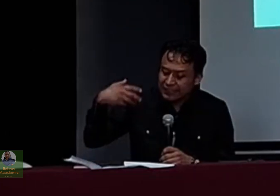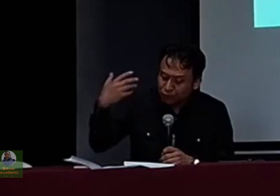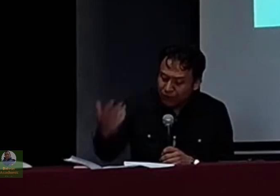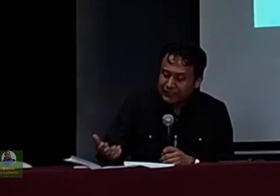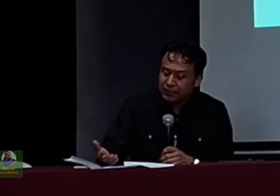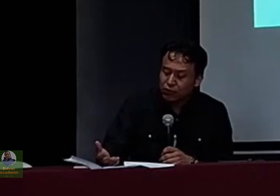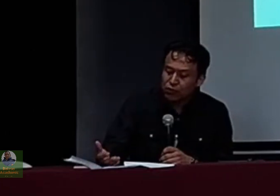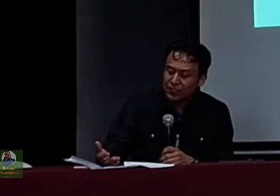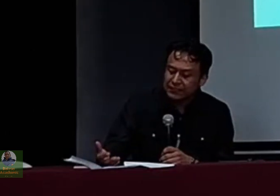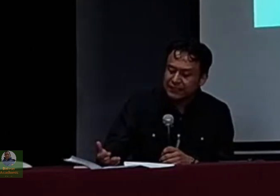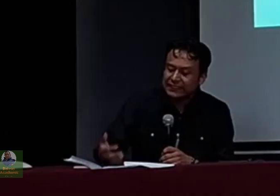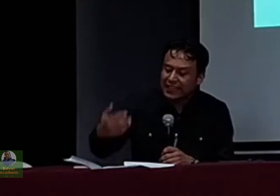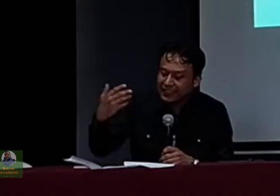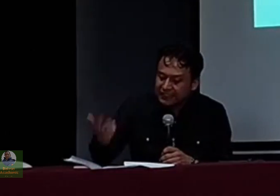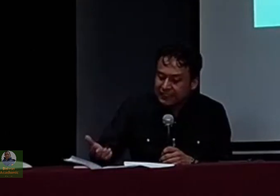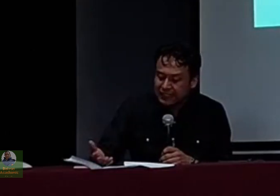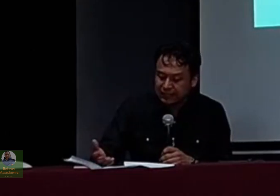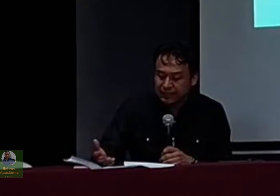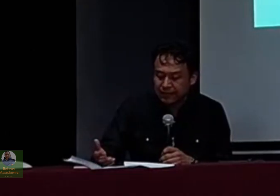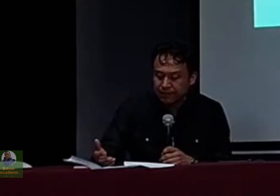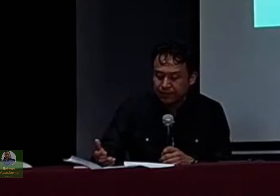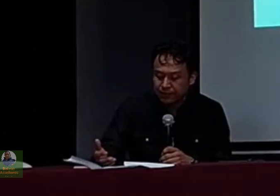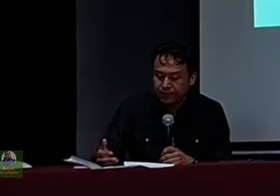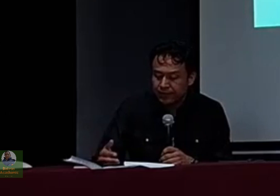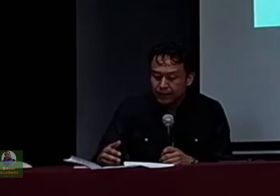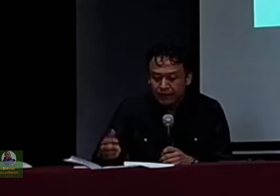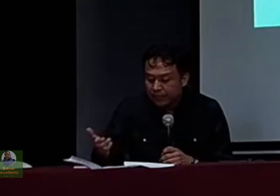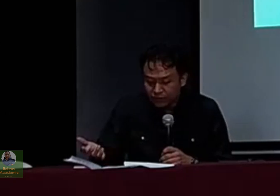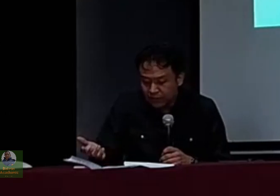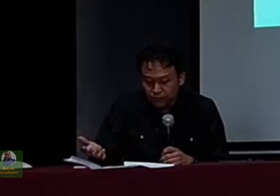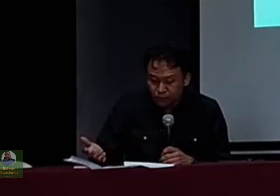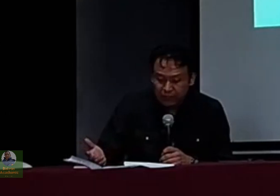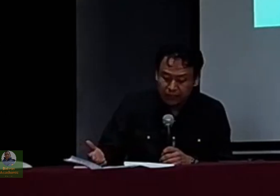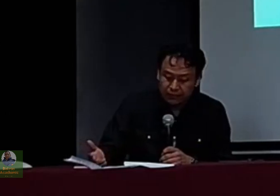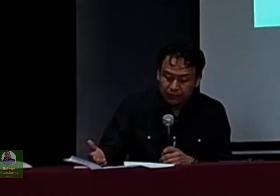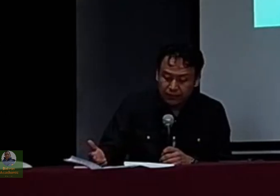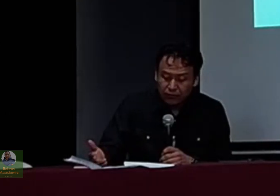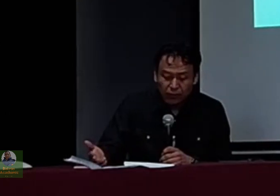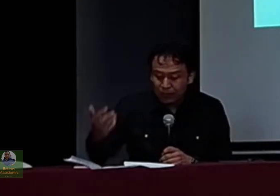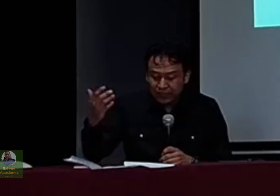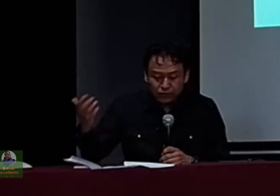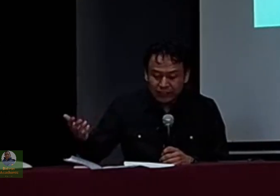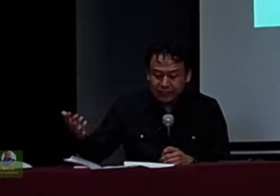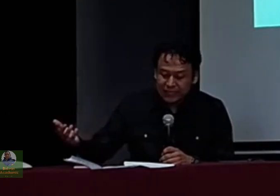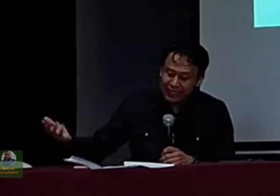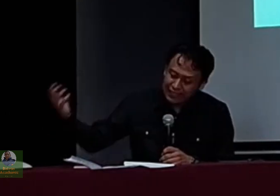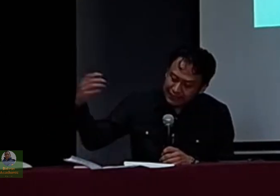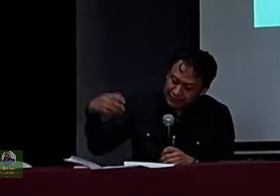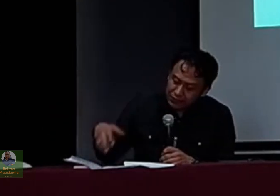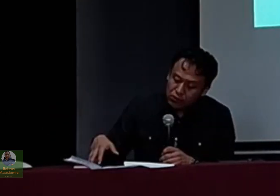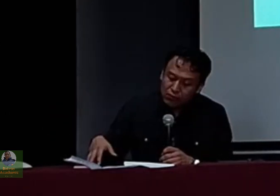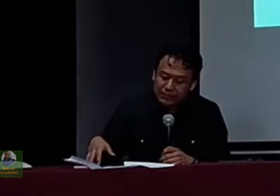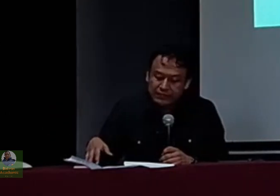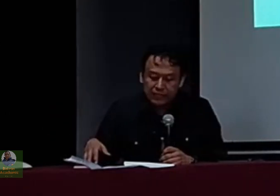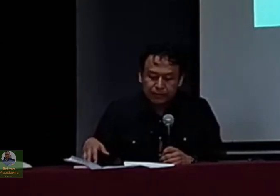generar estas nuevas incongruencias y a quienes silencia? Y no se confundan, no pienso utilizar